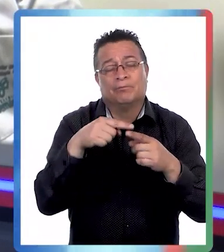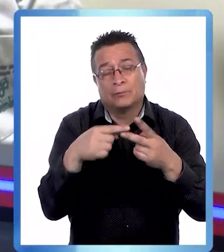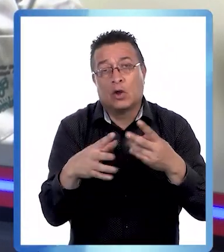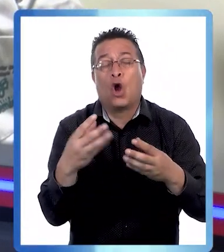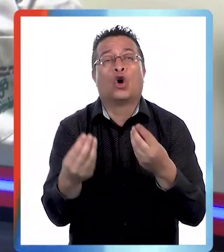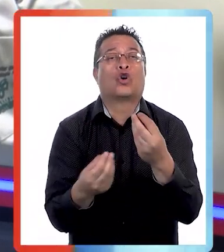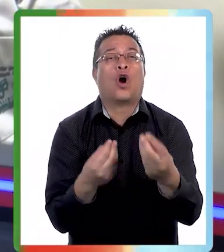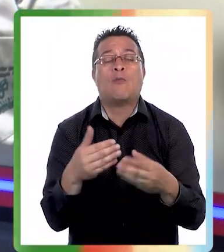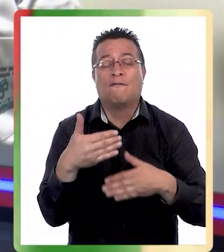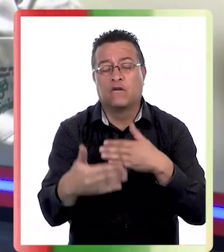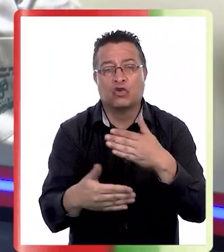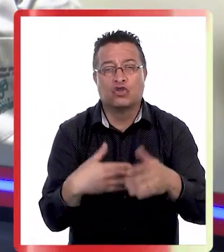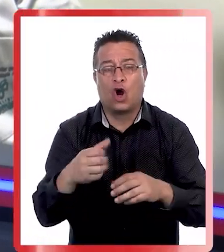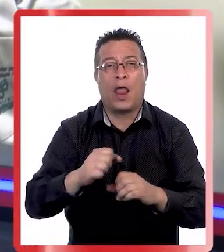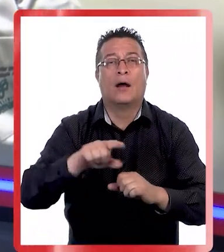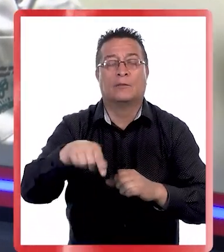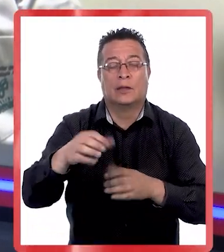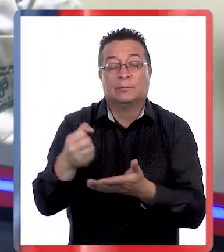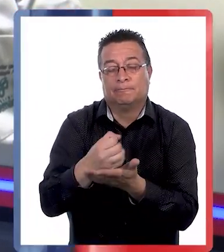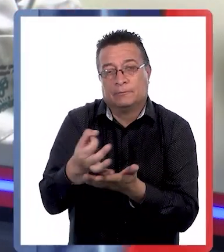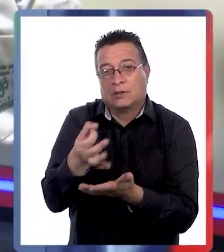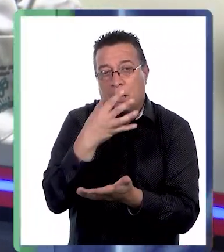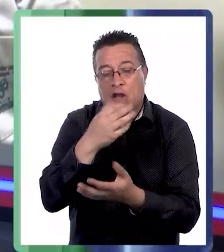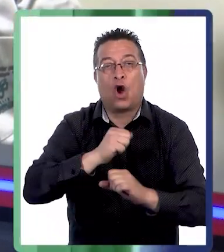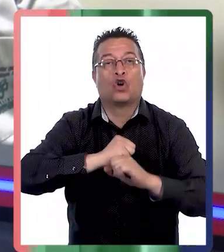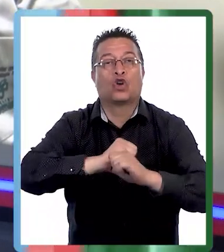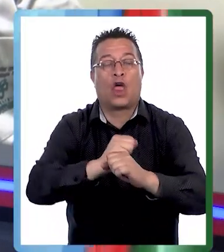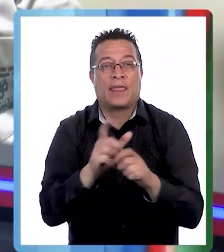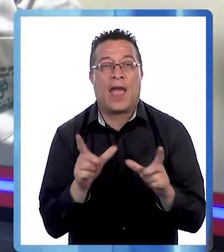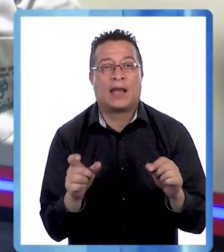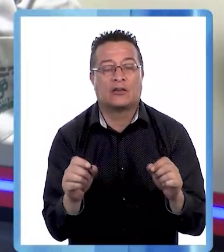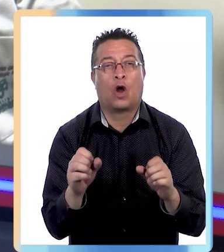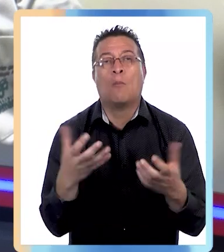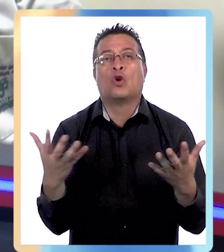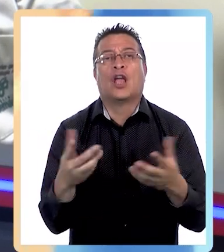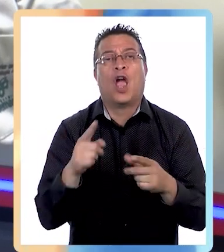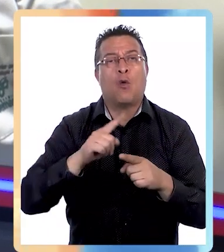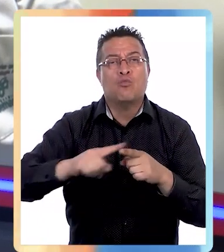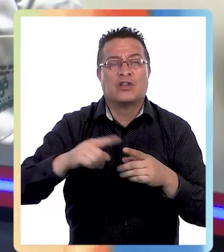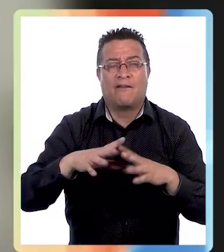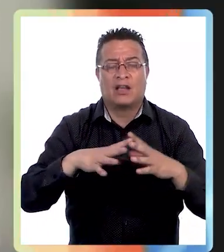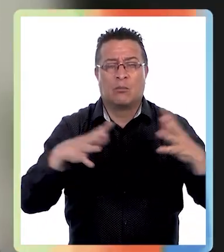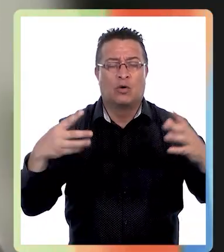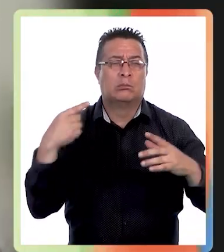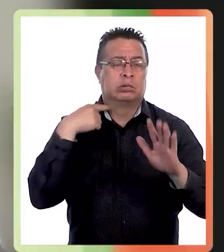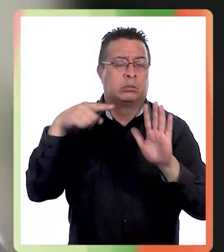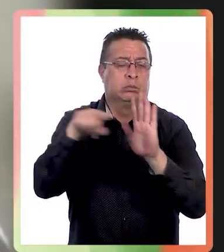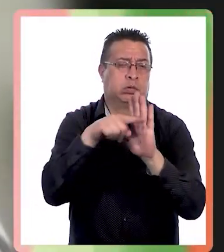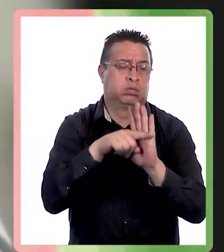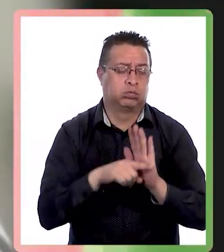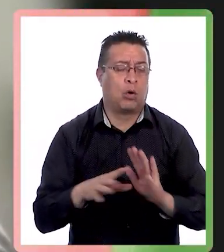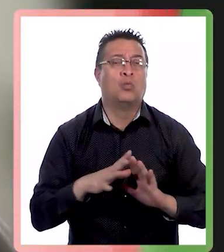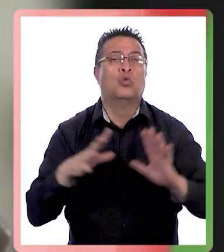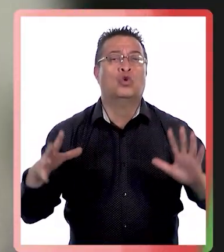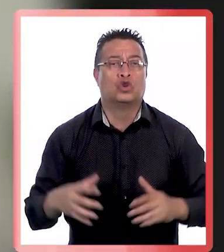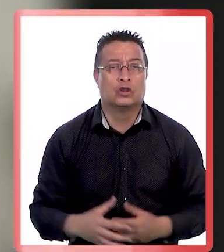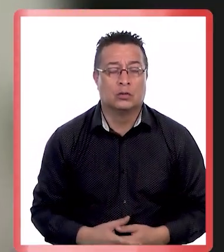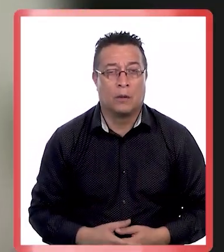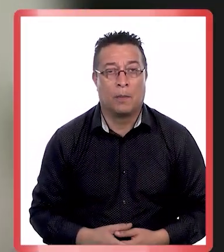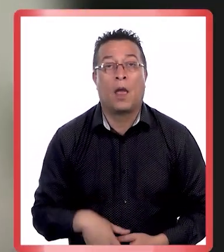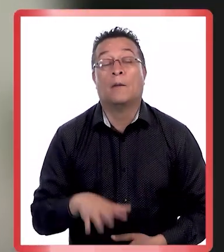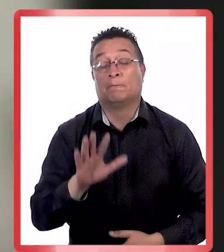funciona el tratamiento para las personas que padecen del cáncer y por qué muchas veces es tan invasivo? A ver, en general,